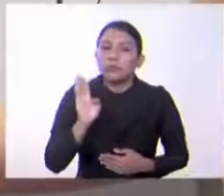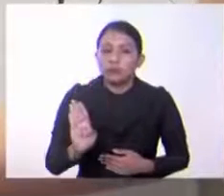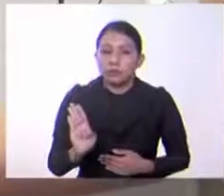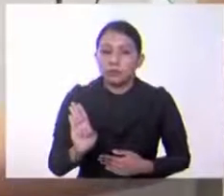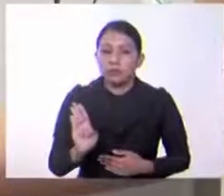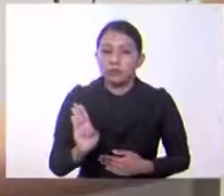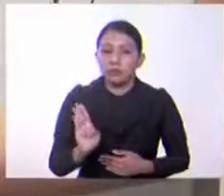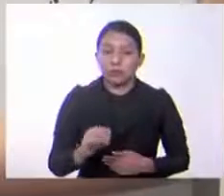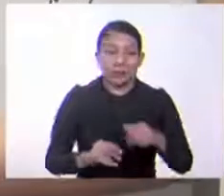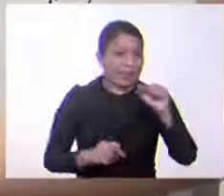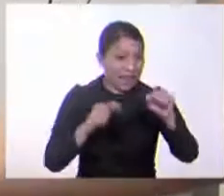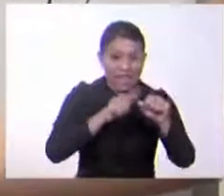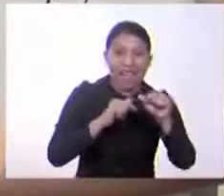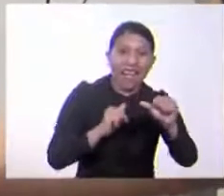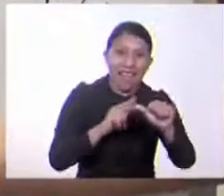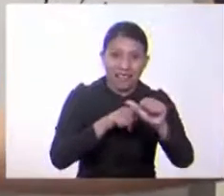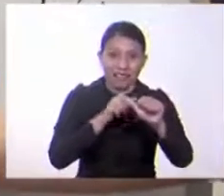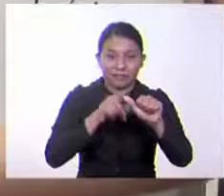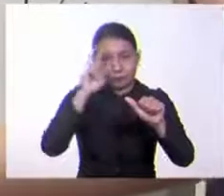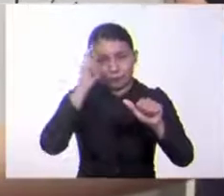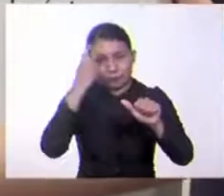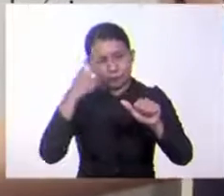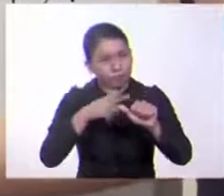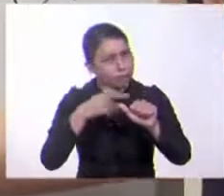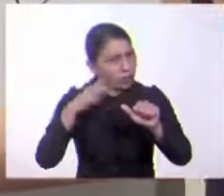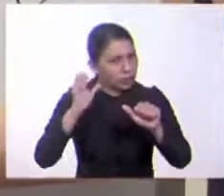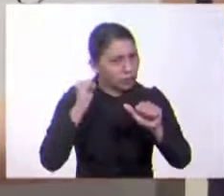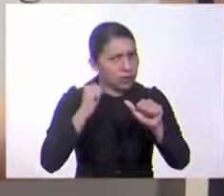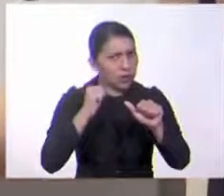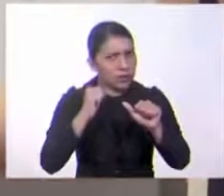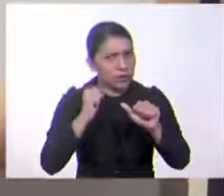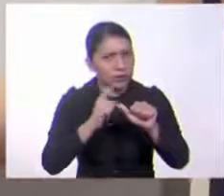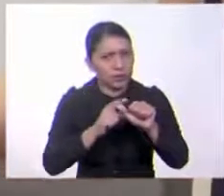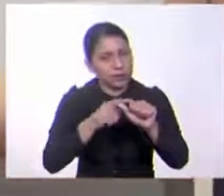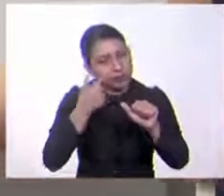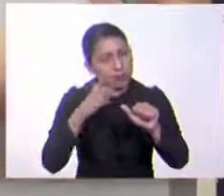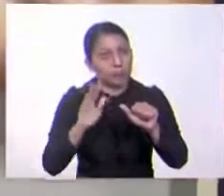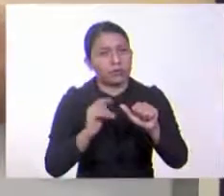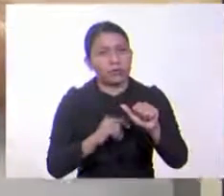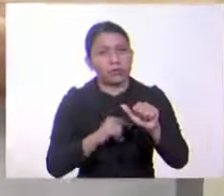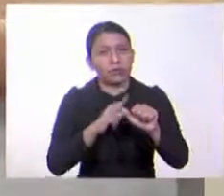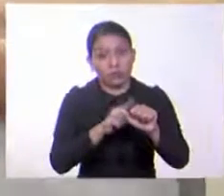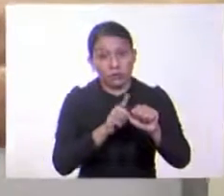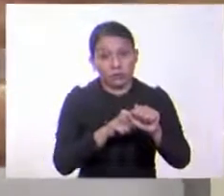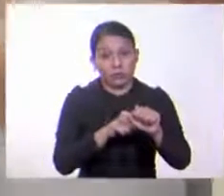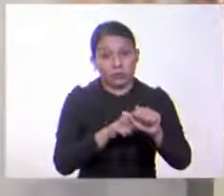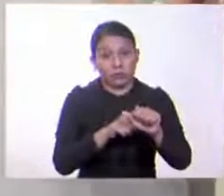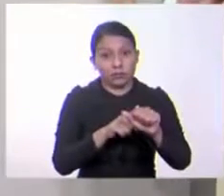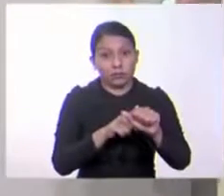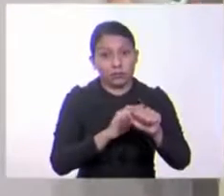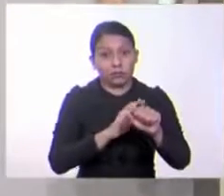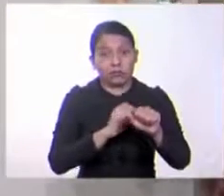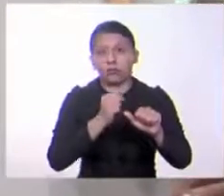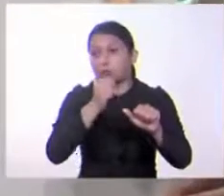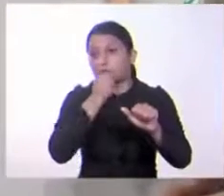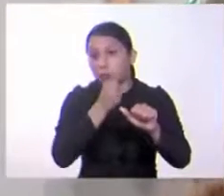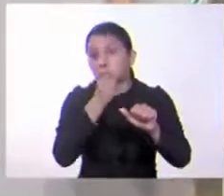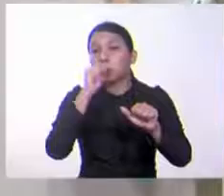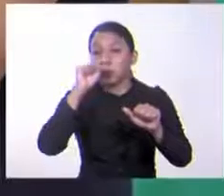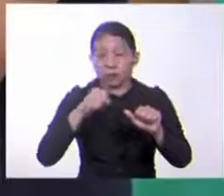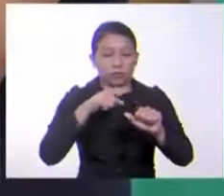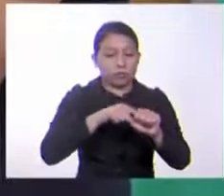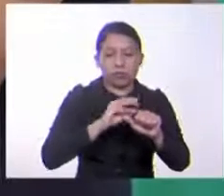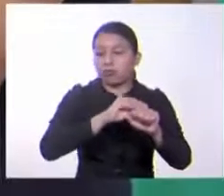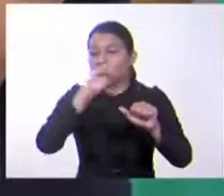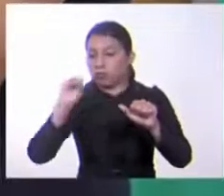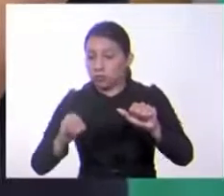decir, esta A, que parecía ser como la más fuerte. La más fuerte, ajá. Me bastaba su resultado para tener el de